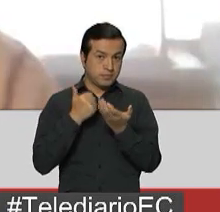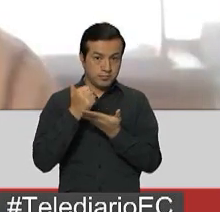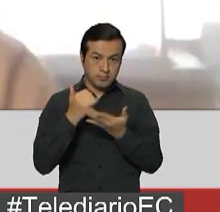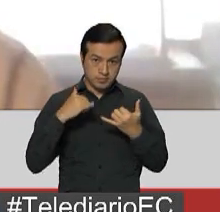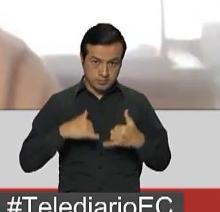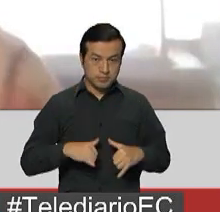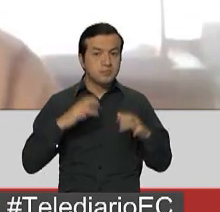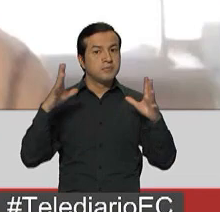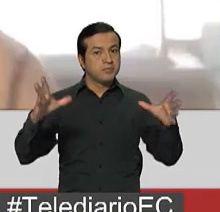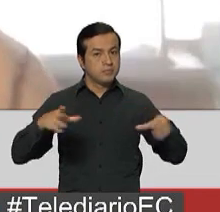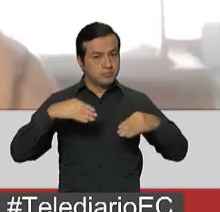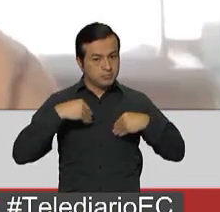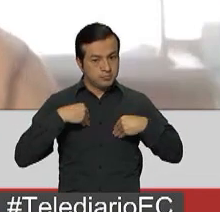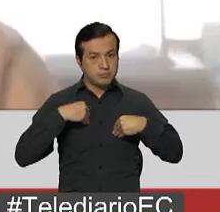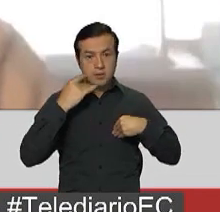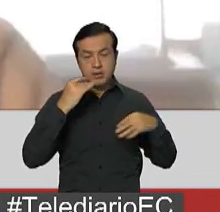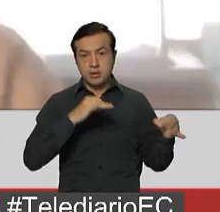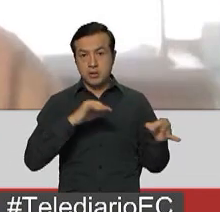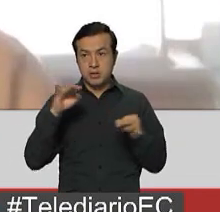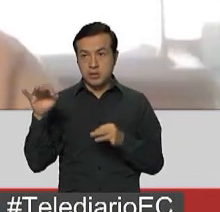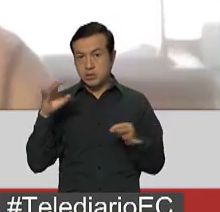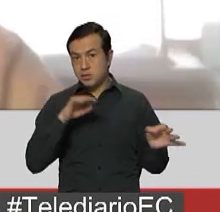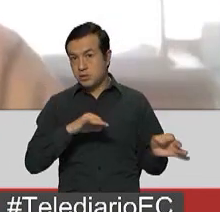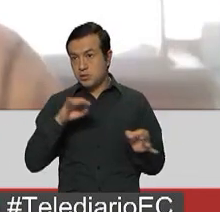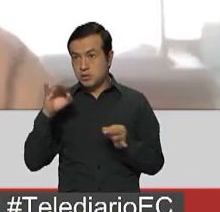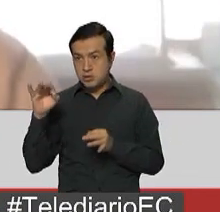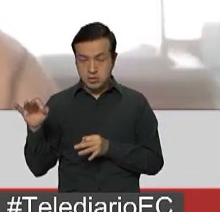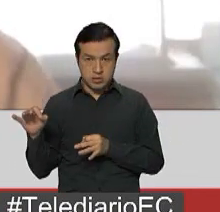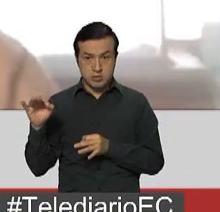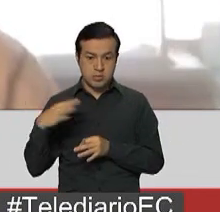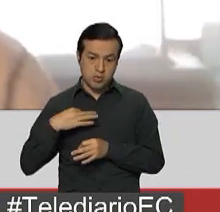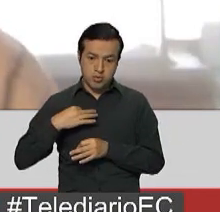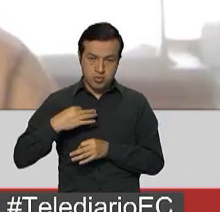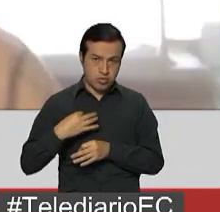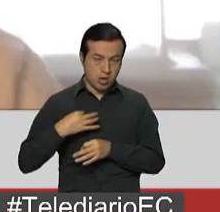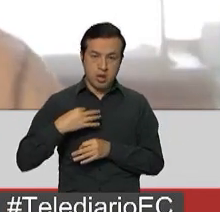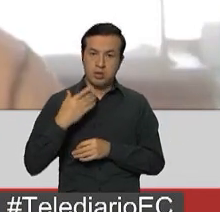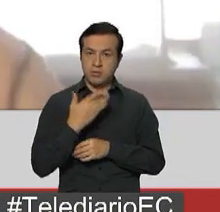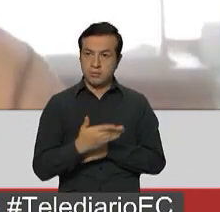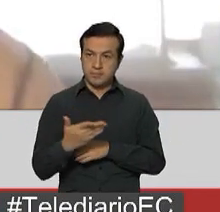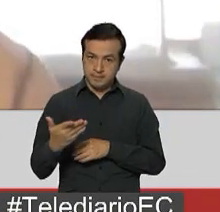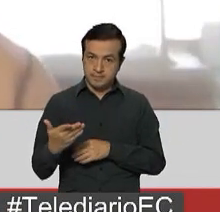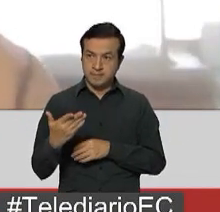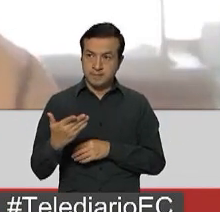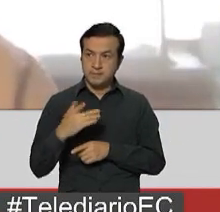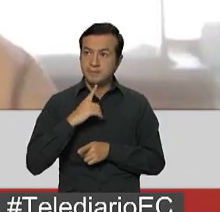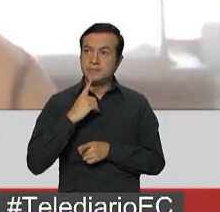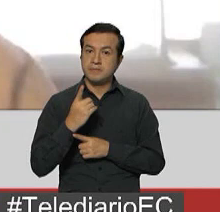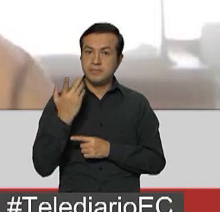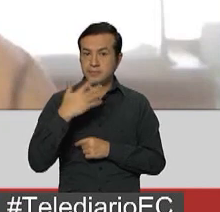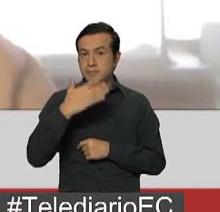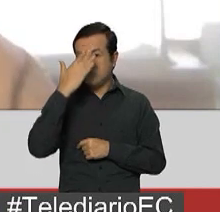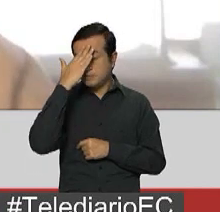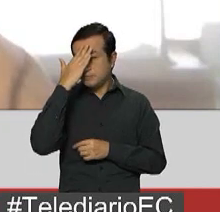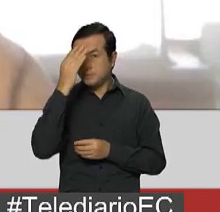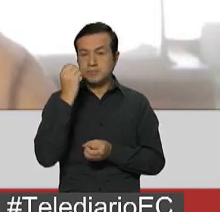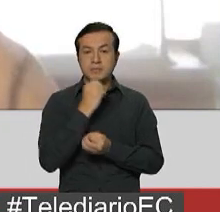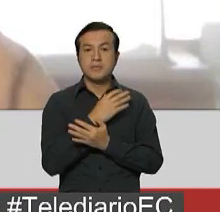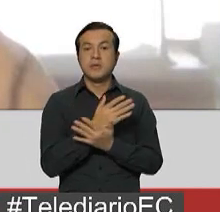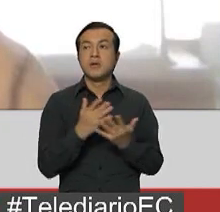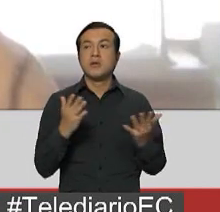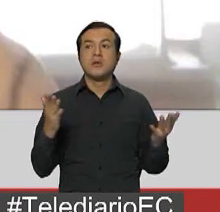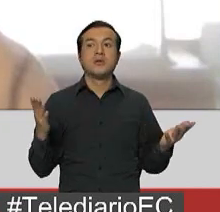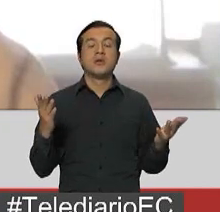acogerse a este diferimiento en voluntariamente no y como bien usted lo acaba de mencionar